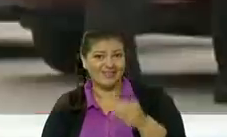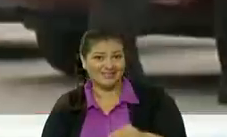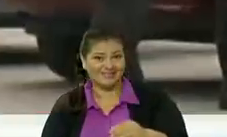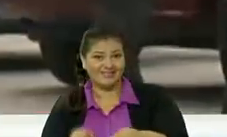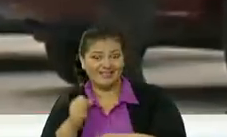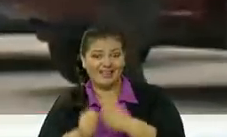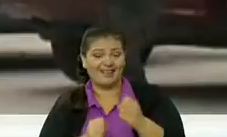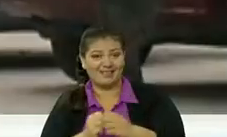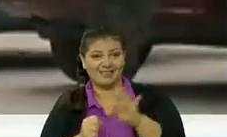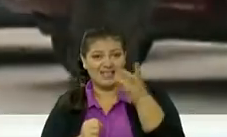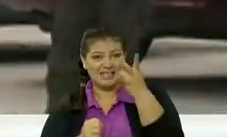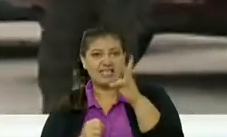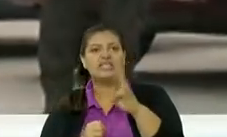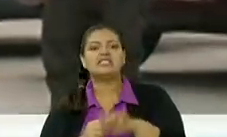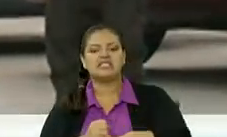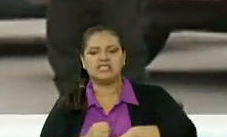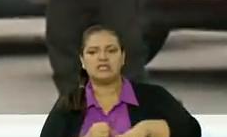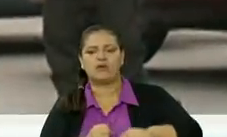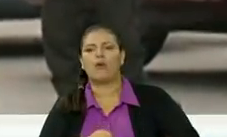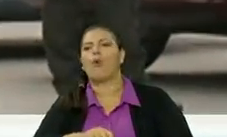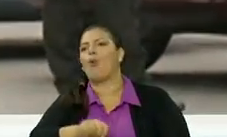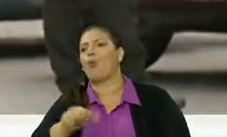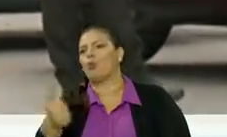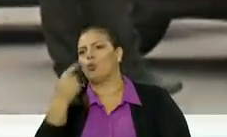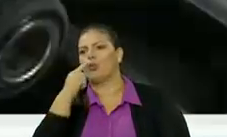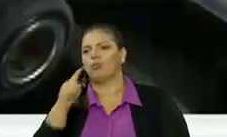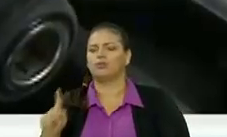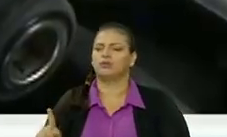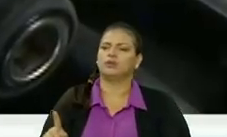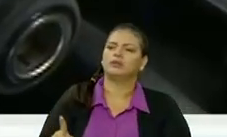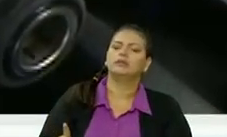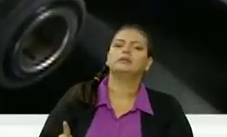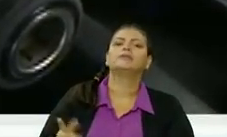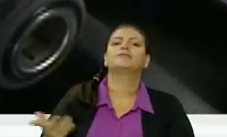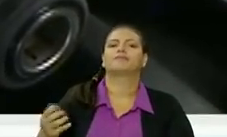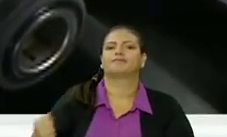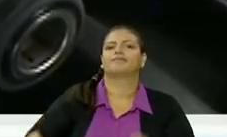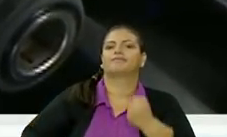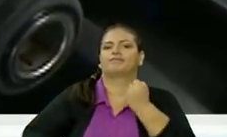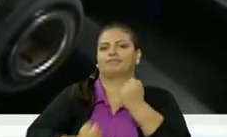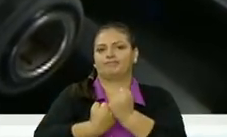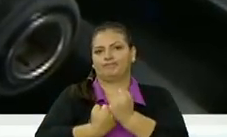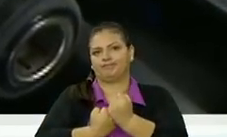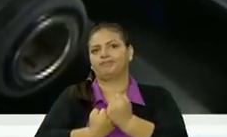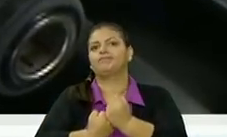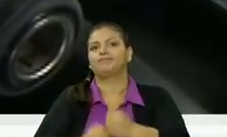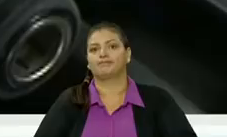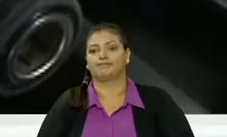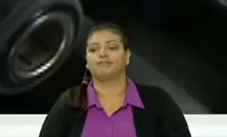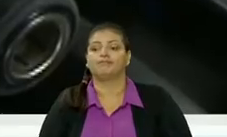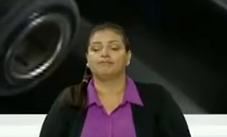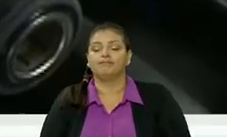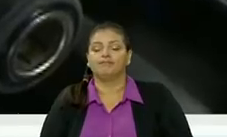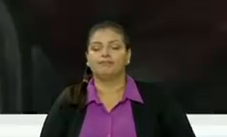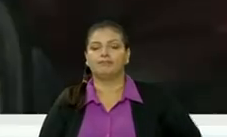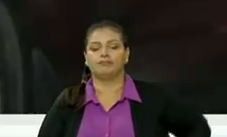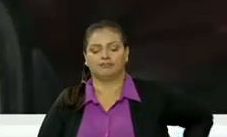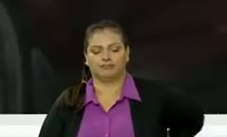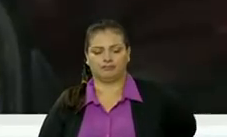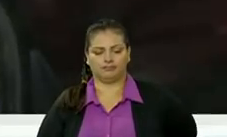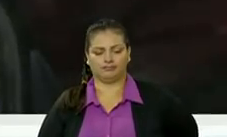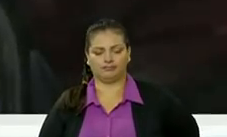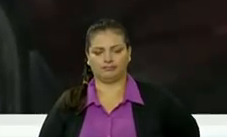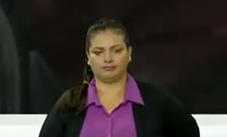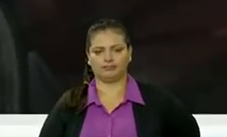robo. Ambos son procesados por dos delitos diferentes. En el primer caso, por la sustracción del vehículo, y en el segundo, por